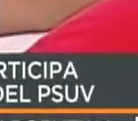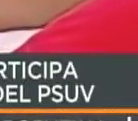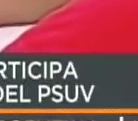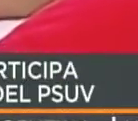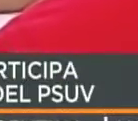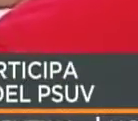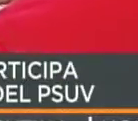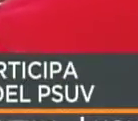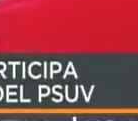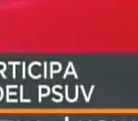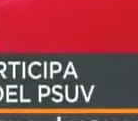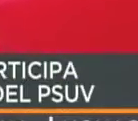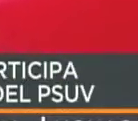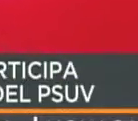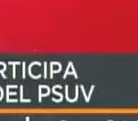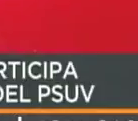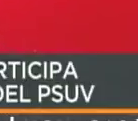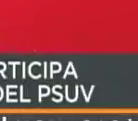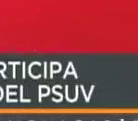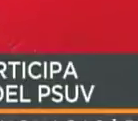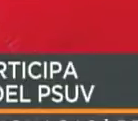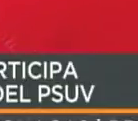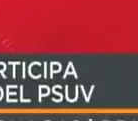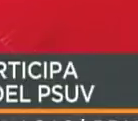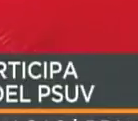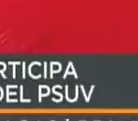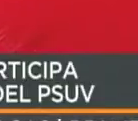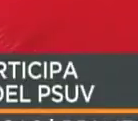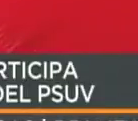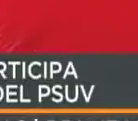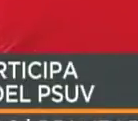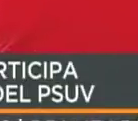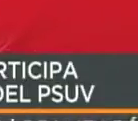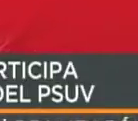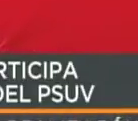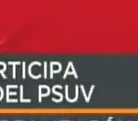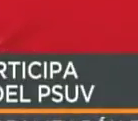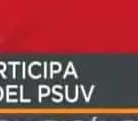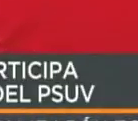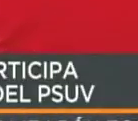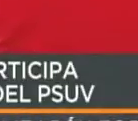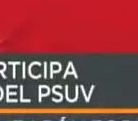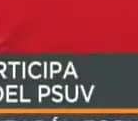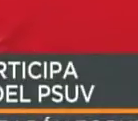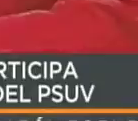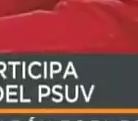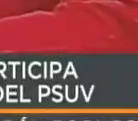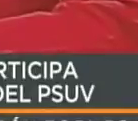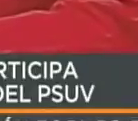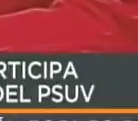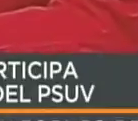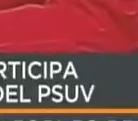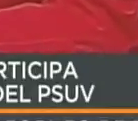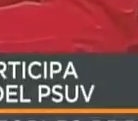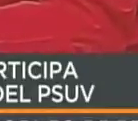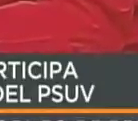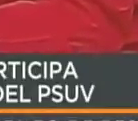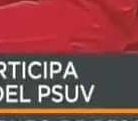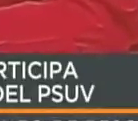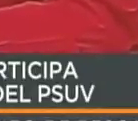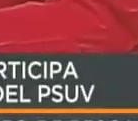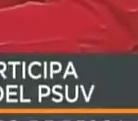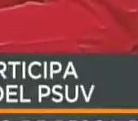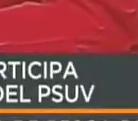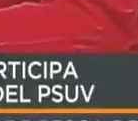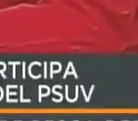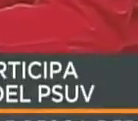Unido de Venezuela. La Tolda Roja abanderaba al jefe de Estado venezolano como el candidato de la paz, el candidato de la